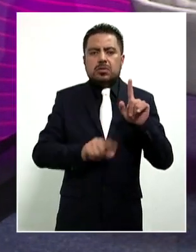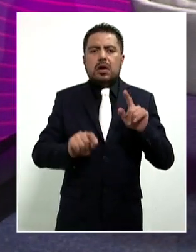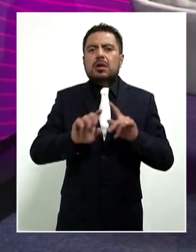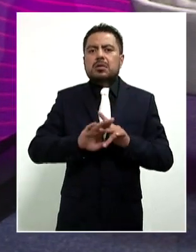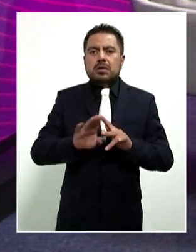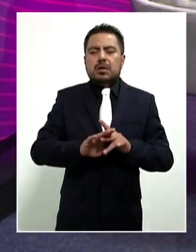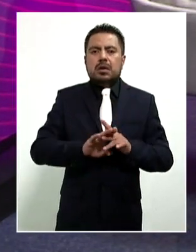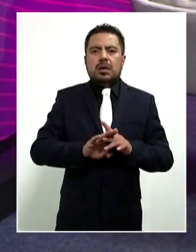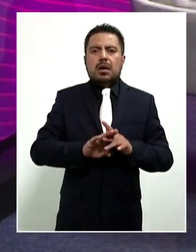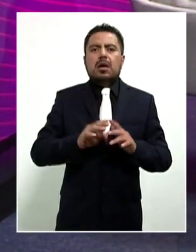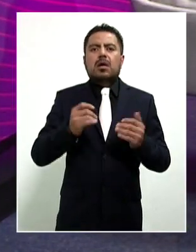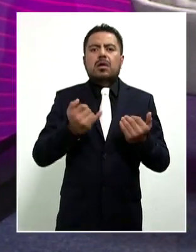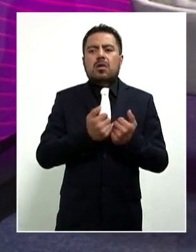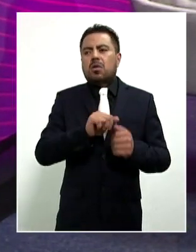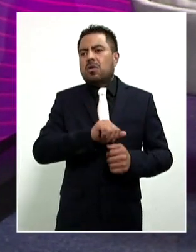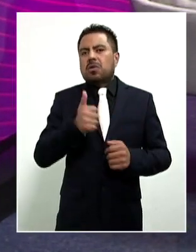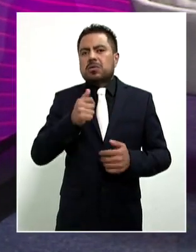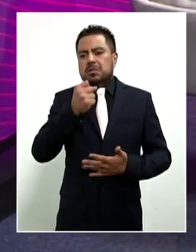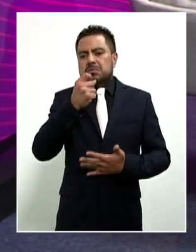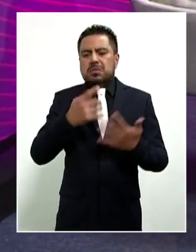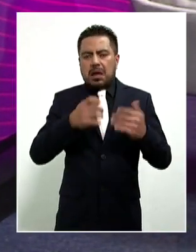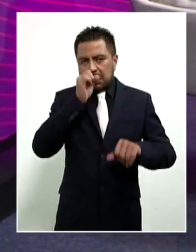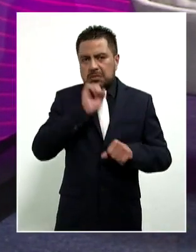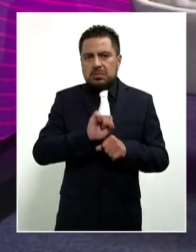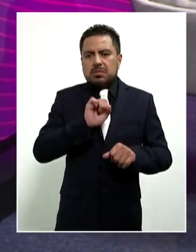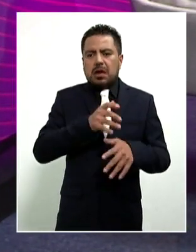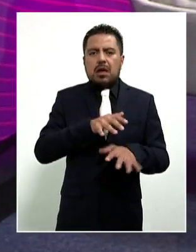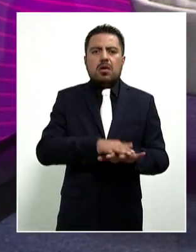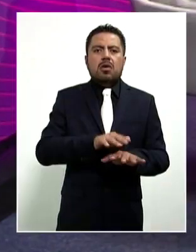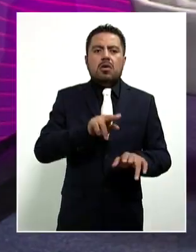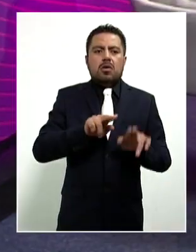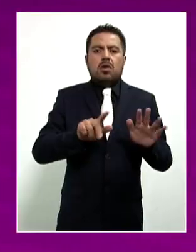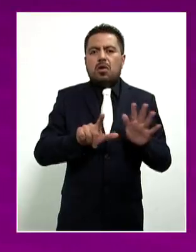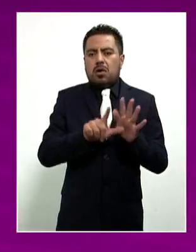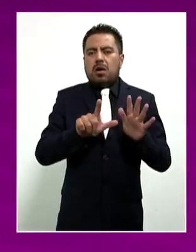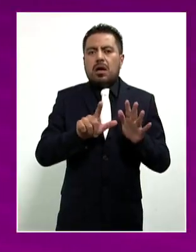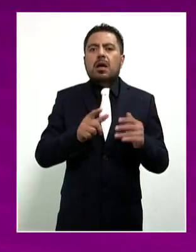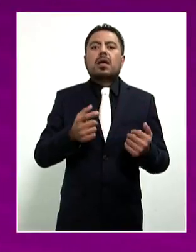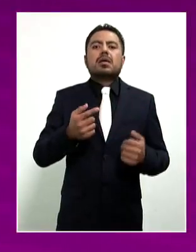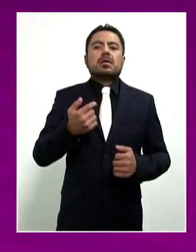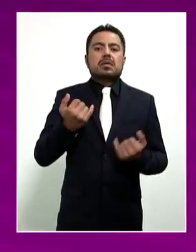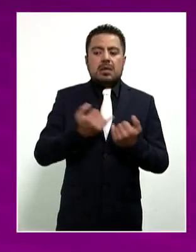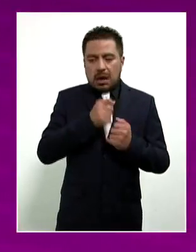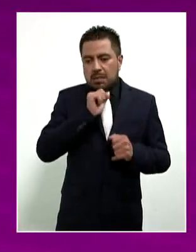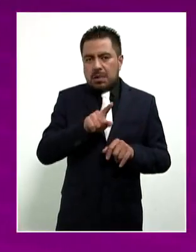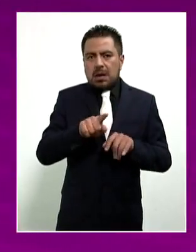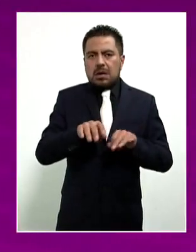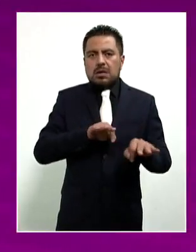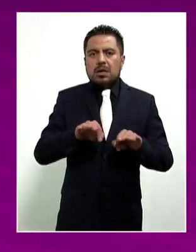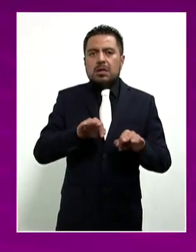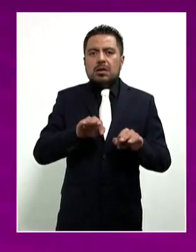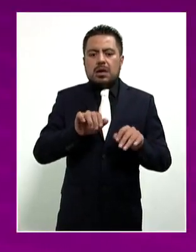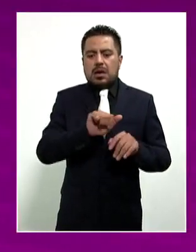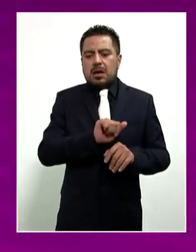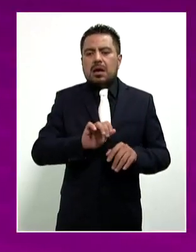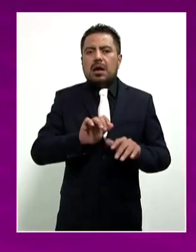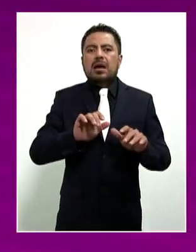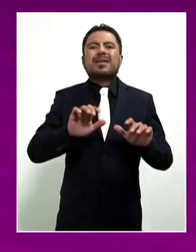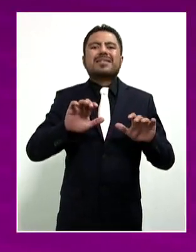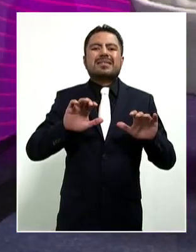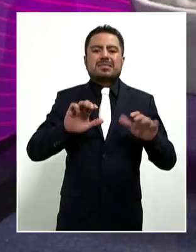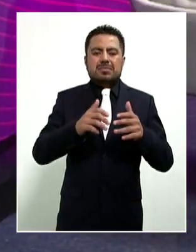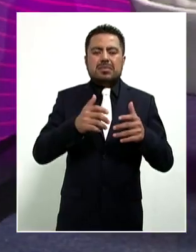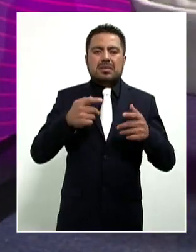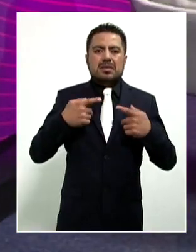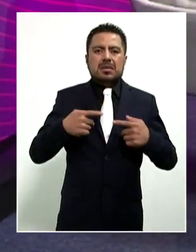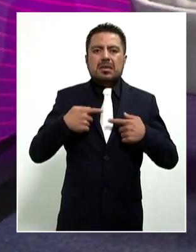Migración, con otras autoridades, incluyendo a nivel local. También es trabajar con la sociedad civil,